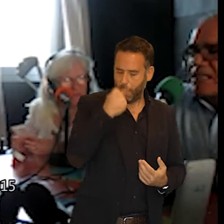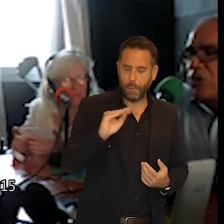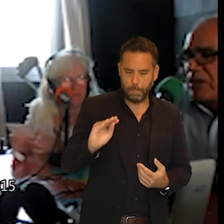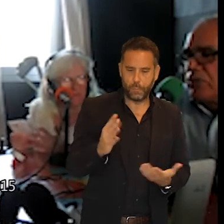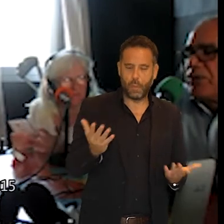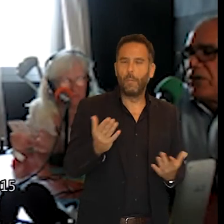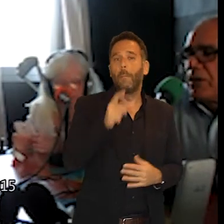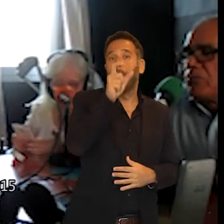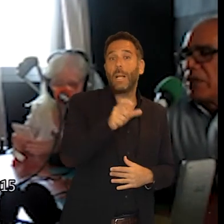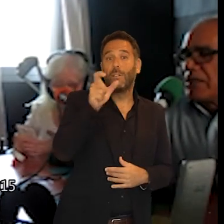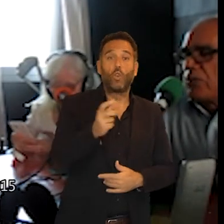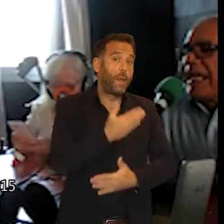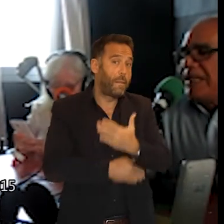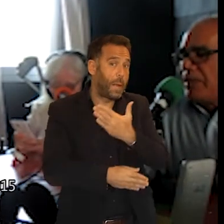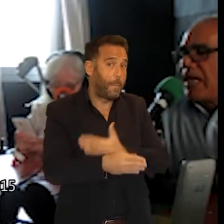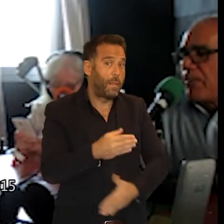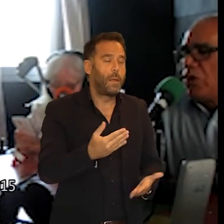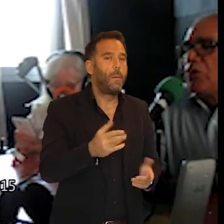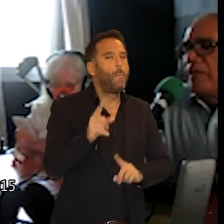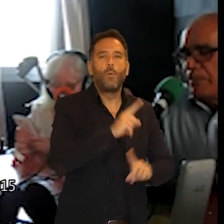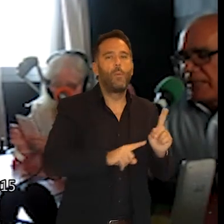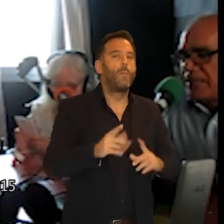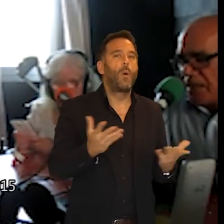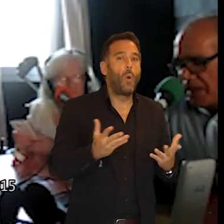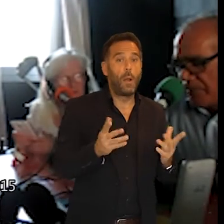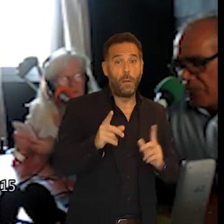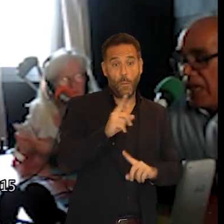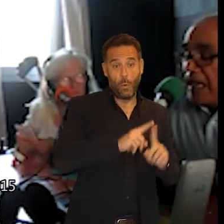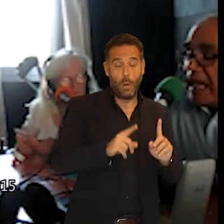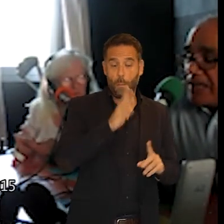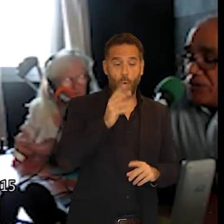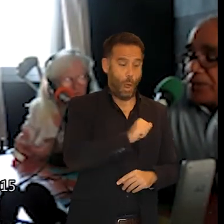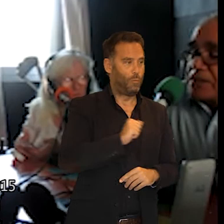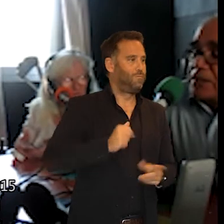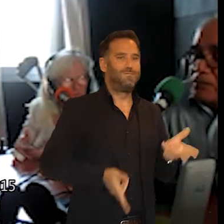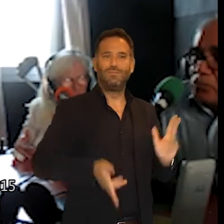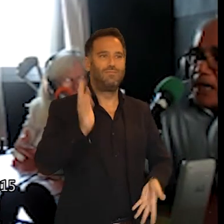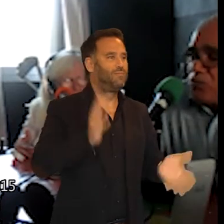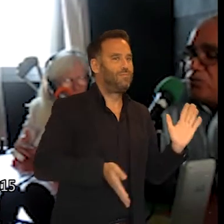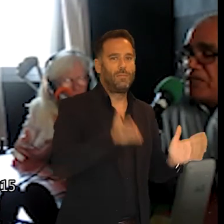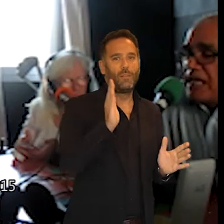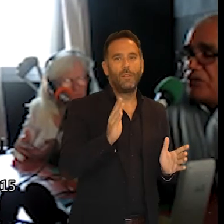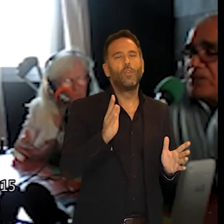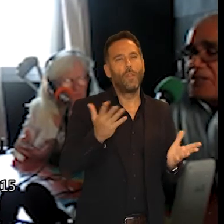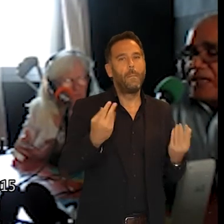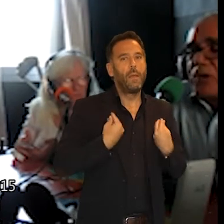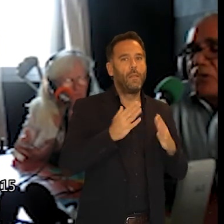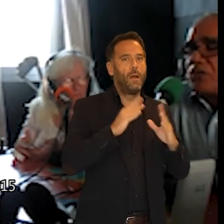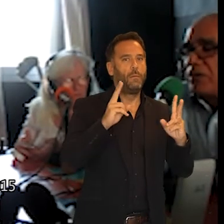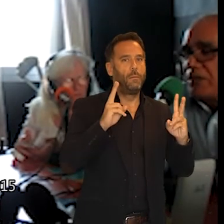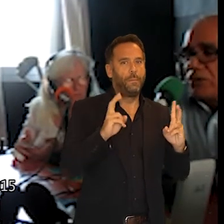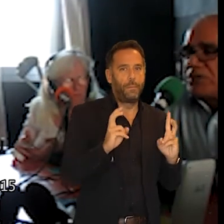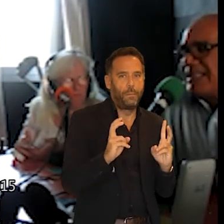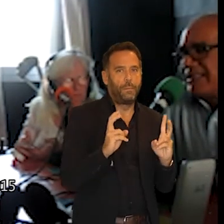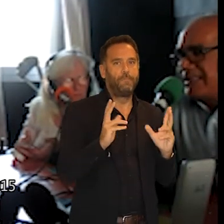las personas con discapacidad, yo creo que un problema que tenemos que al tener menos autonomía, tendemos más a la vida sedentaria. Entonces, pues tienes que comer un poquito menos, ¿no? Si